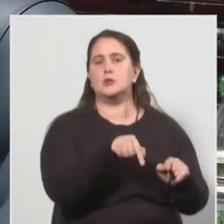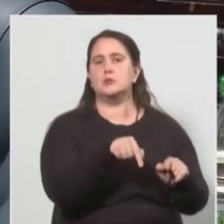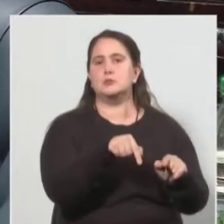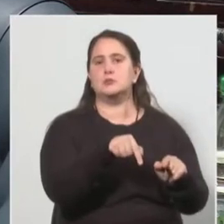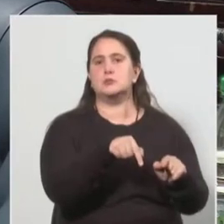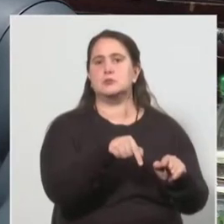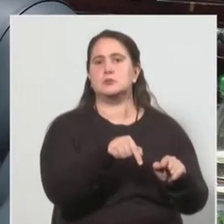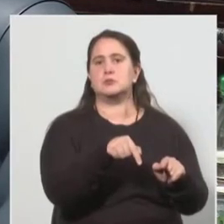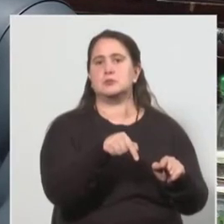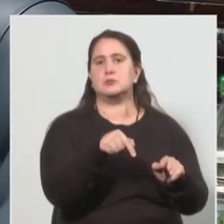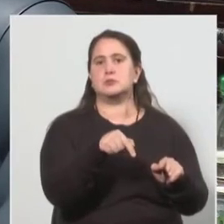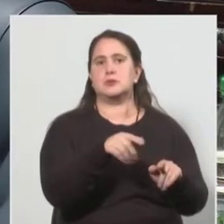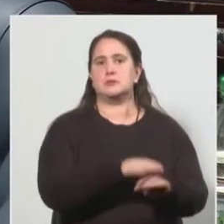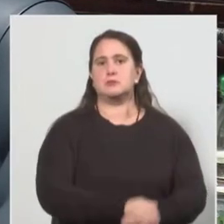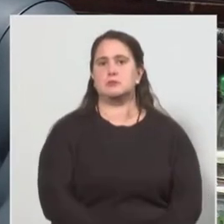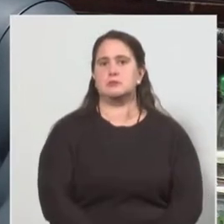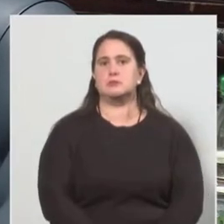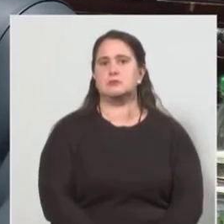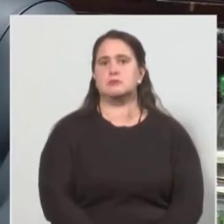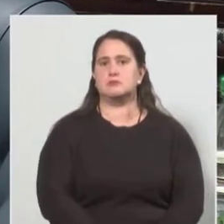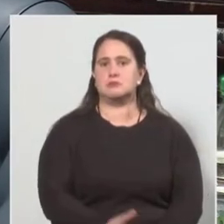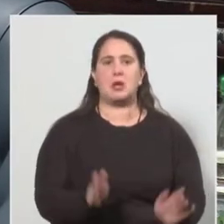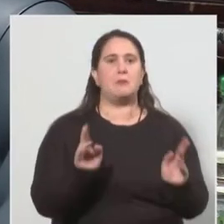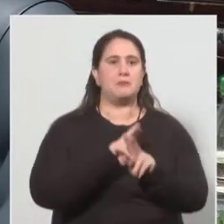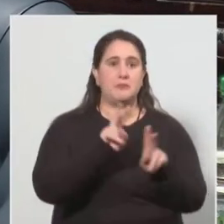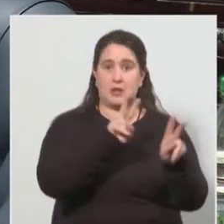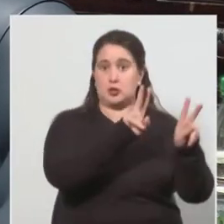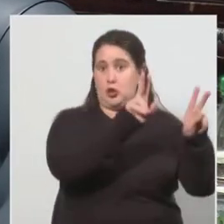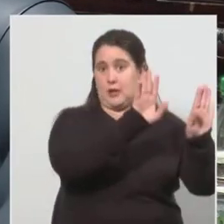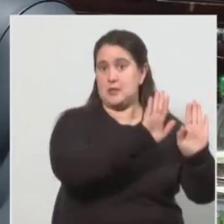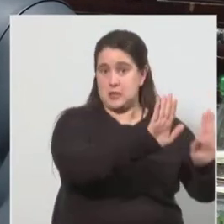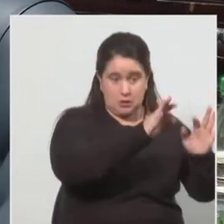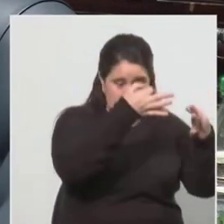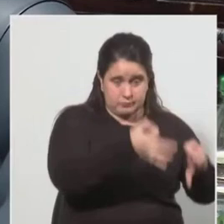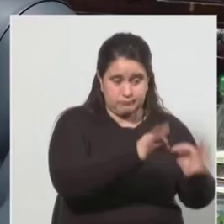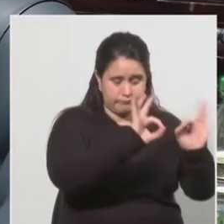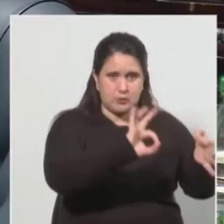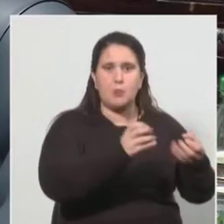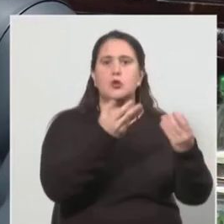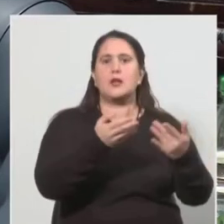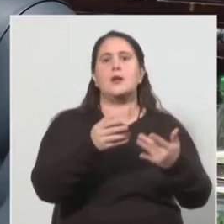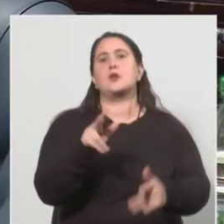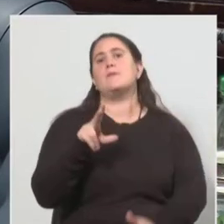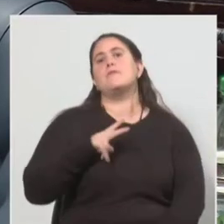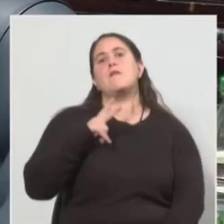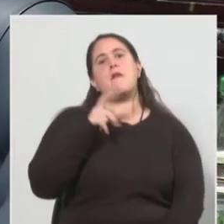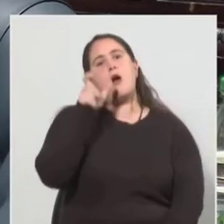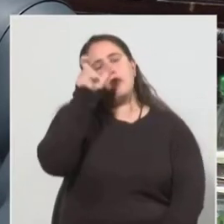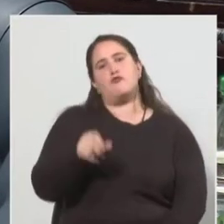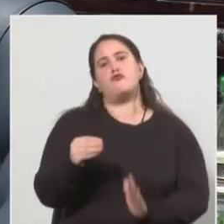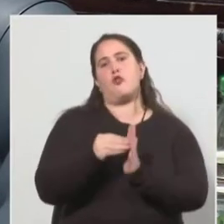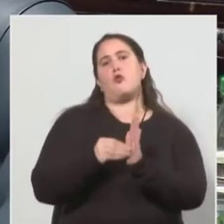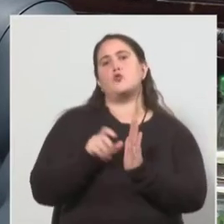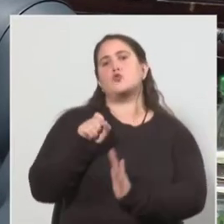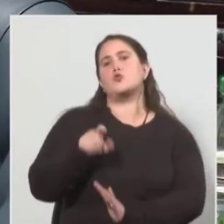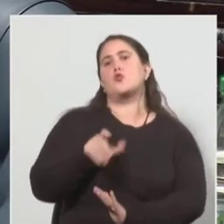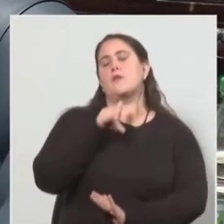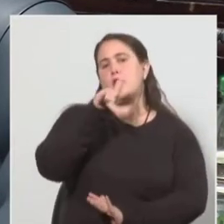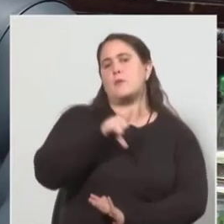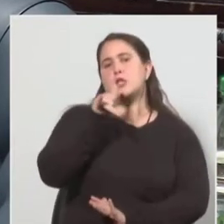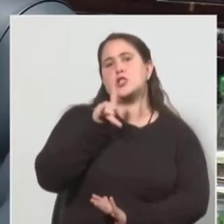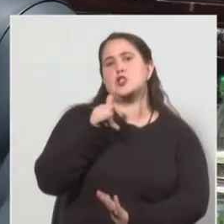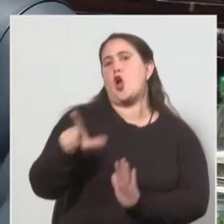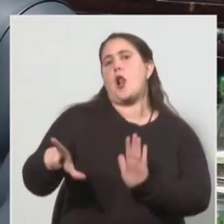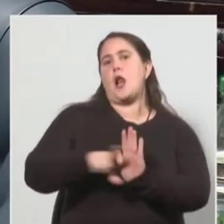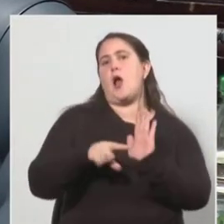la Dirección Nacional de Identificación Civil, cierro comillas, por contener datos personales reservados por disposición